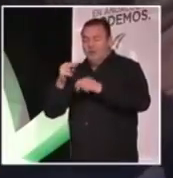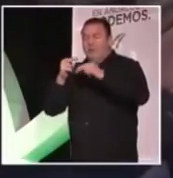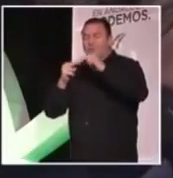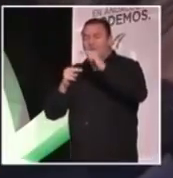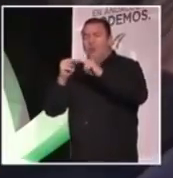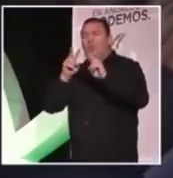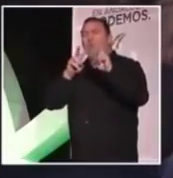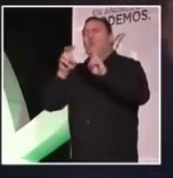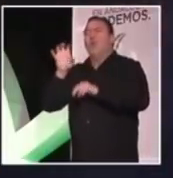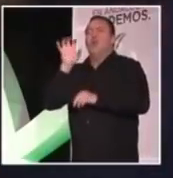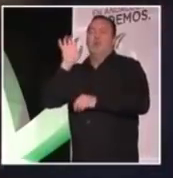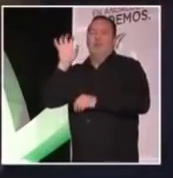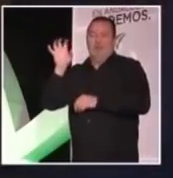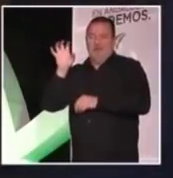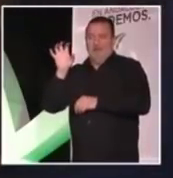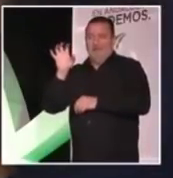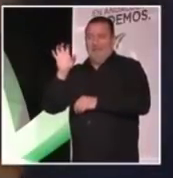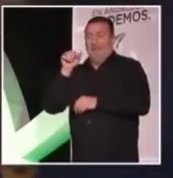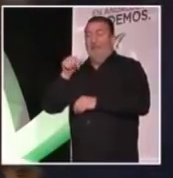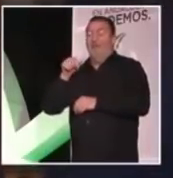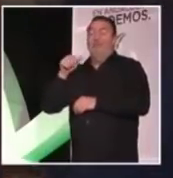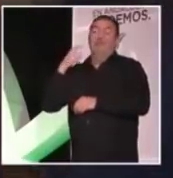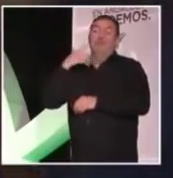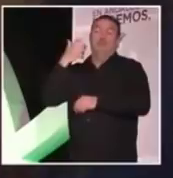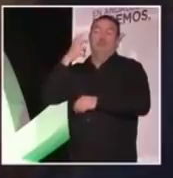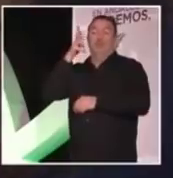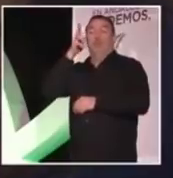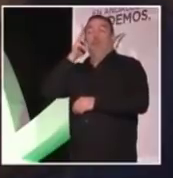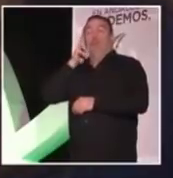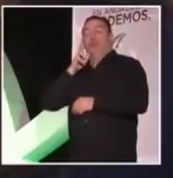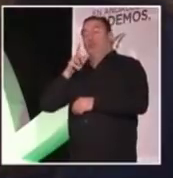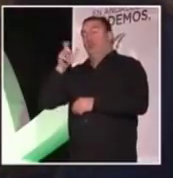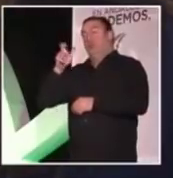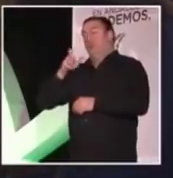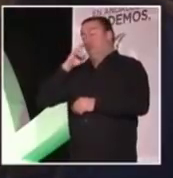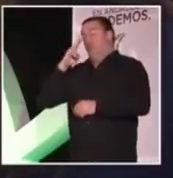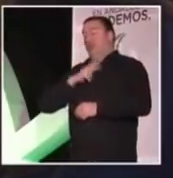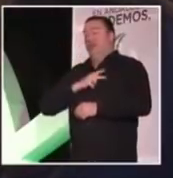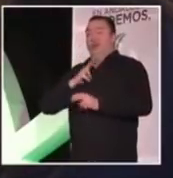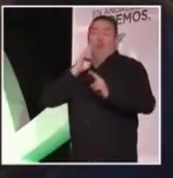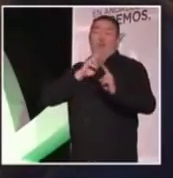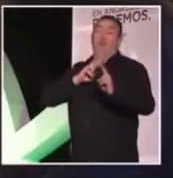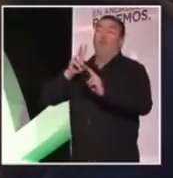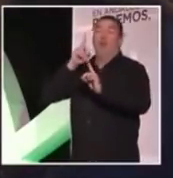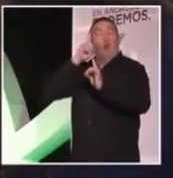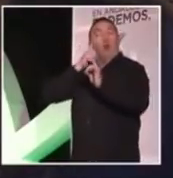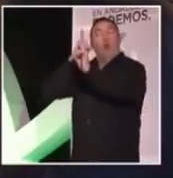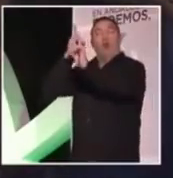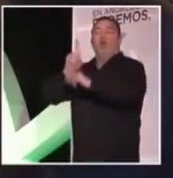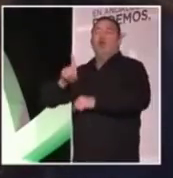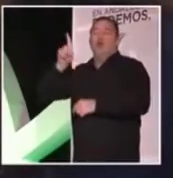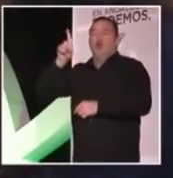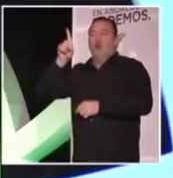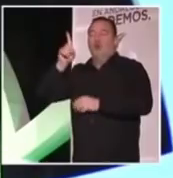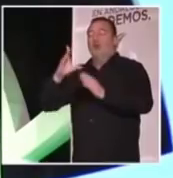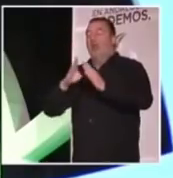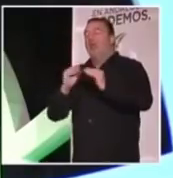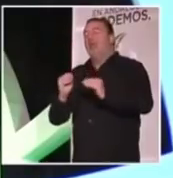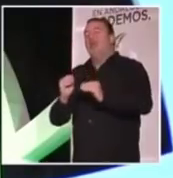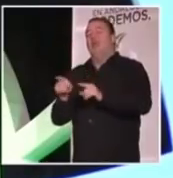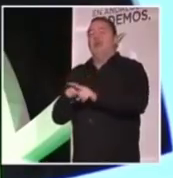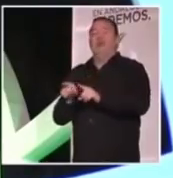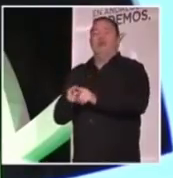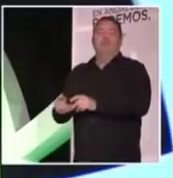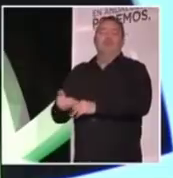nuevo país y las élites miraban hacia el norte. Andalucía no estaba invitada